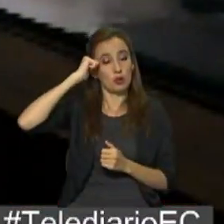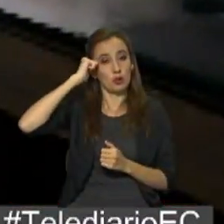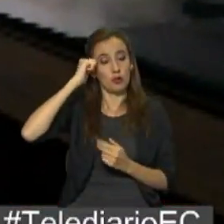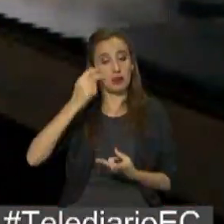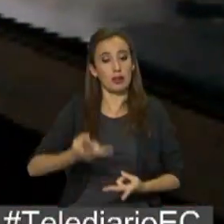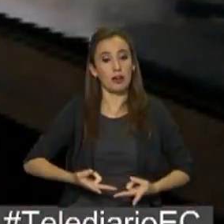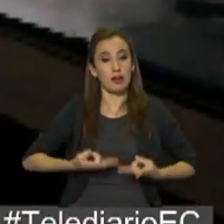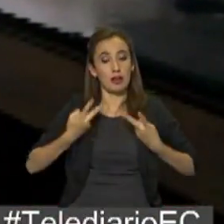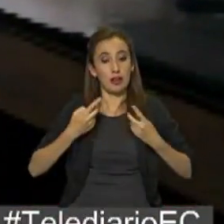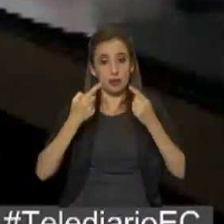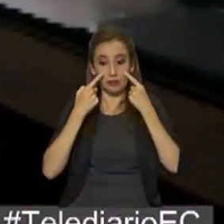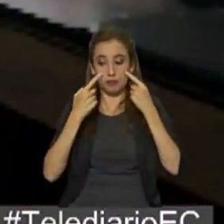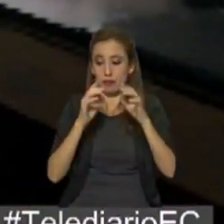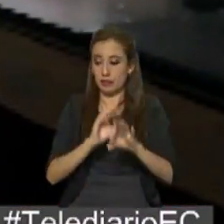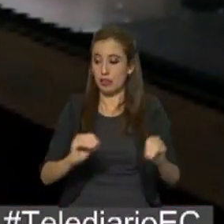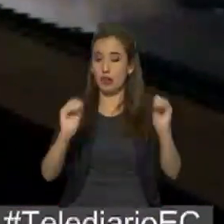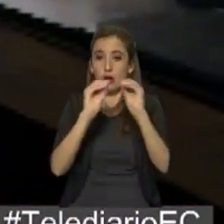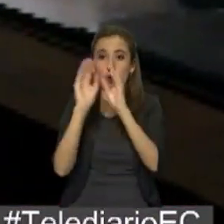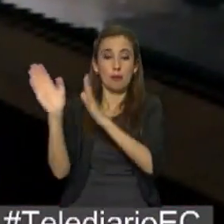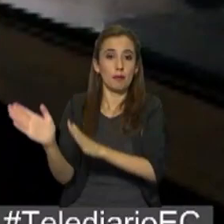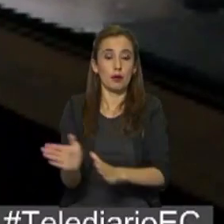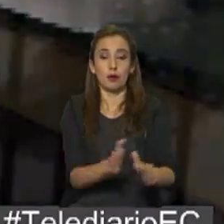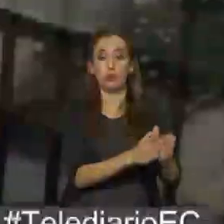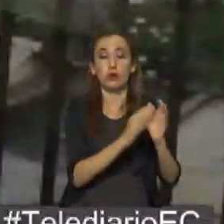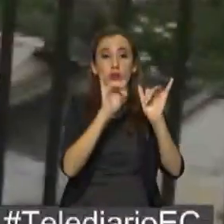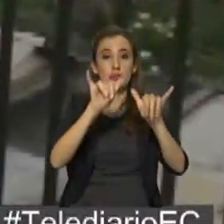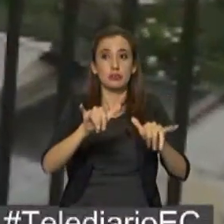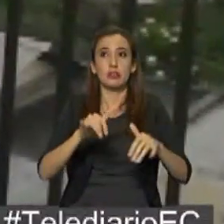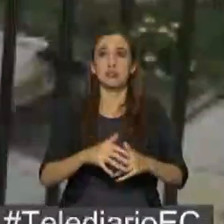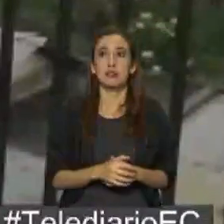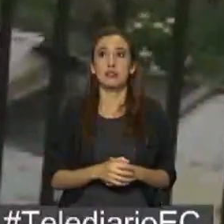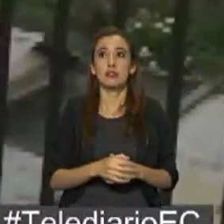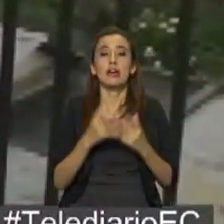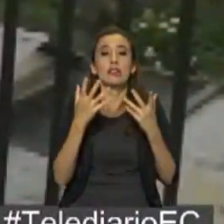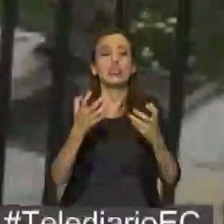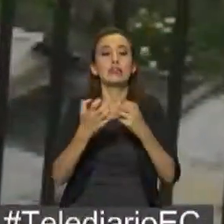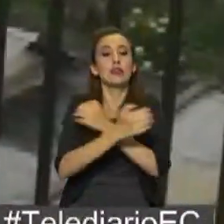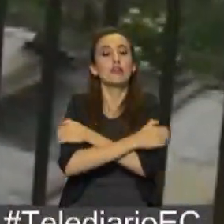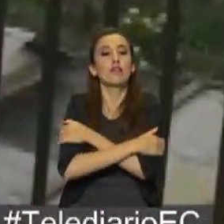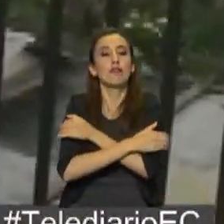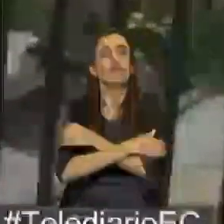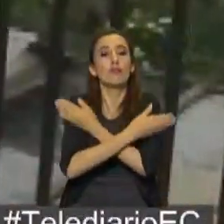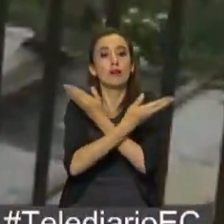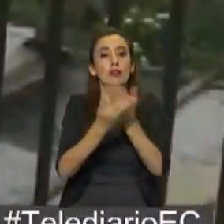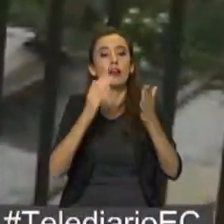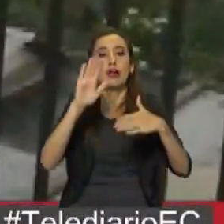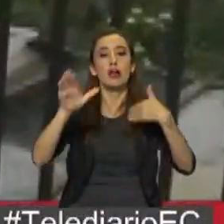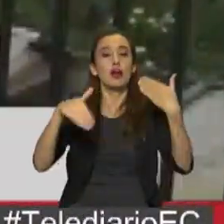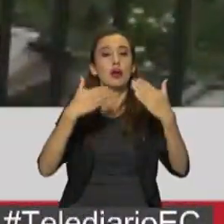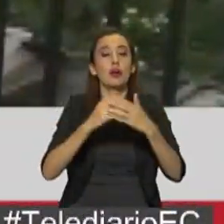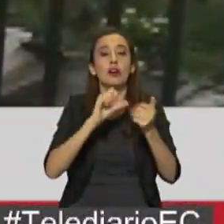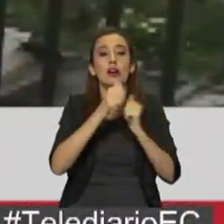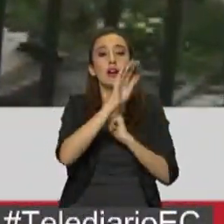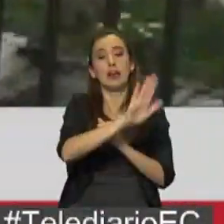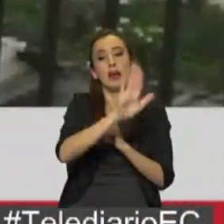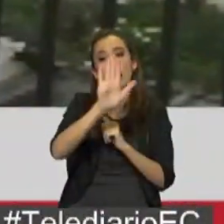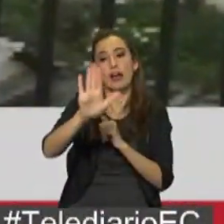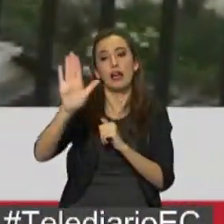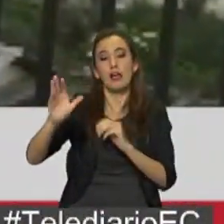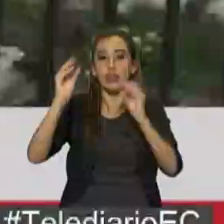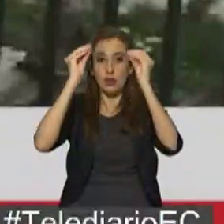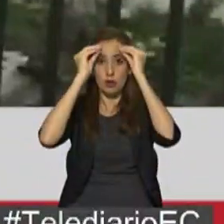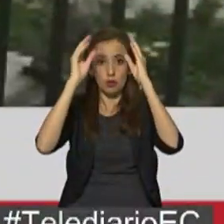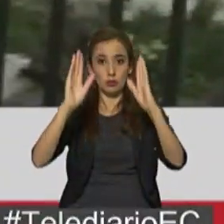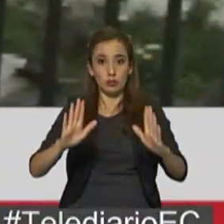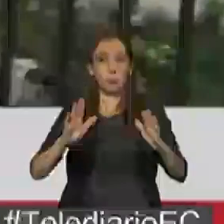vida no se mide por lo que se logra sino por los cálculos quiero extender un fuerte abrazo felicitaciones a cada uno de los docentes a